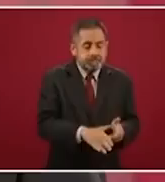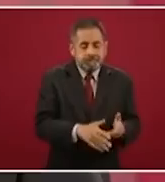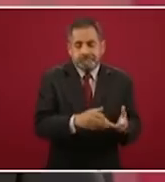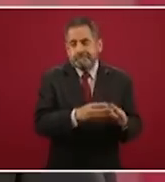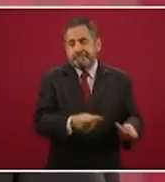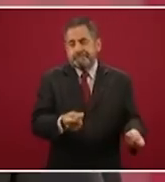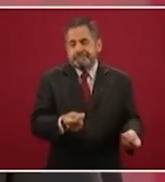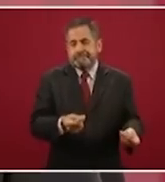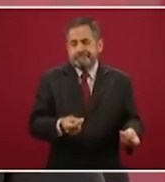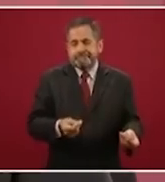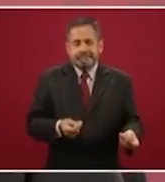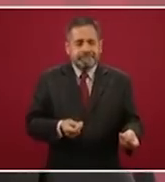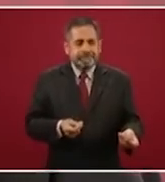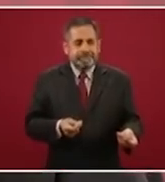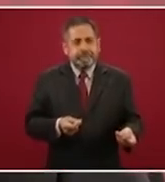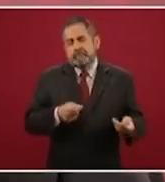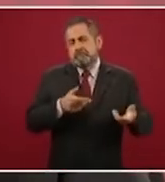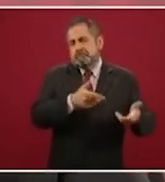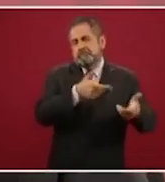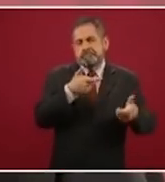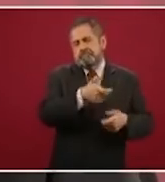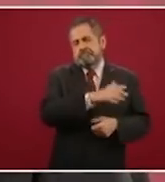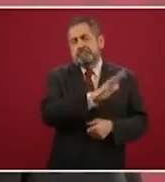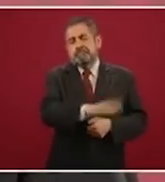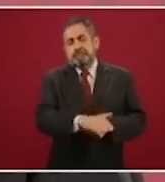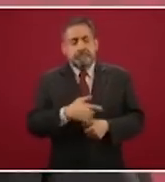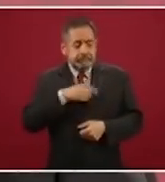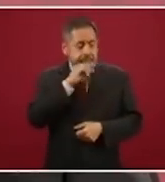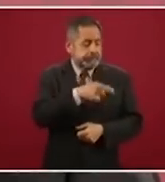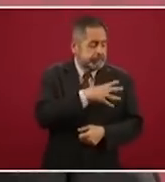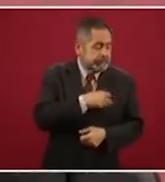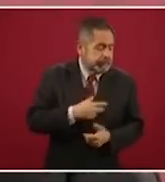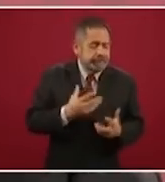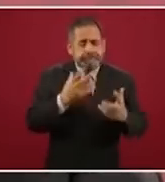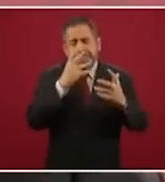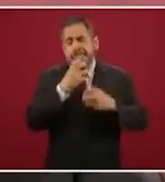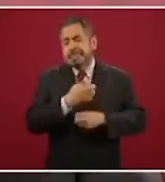son asesinados, y todo esto